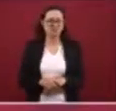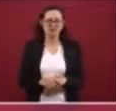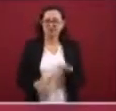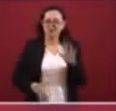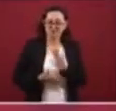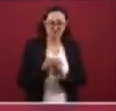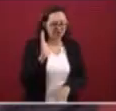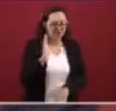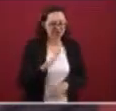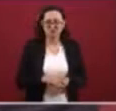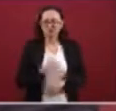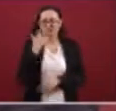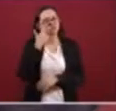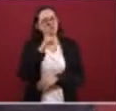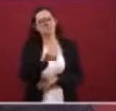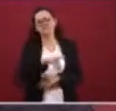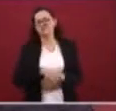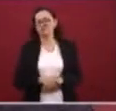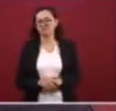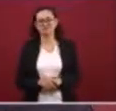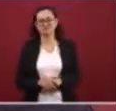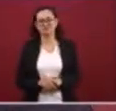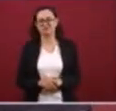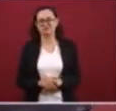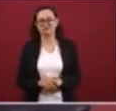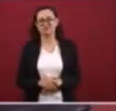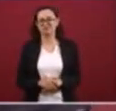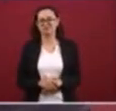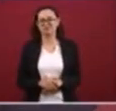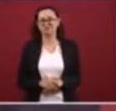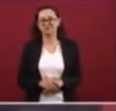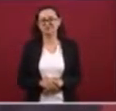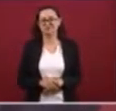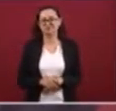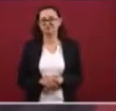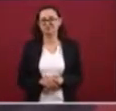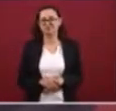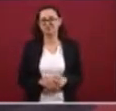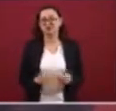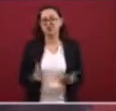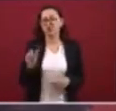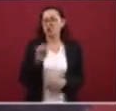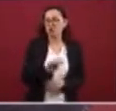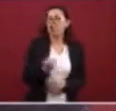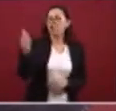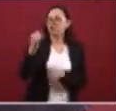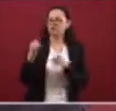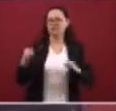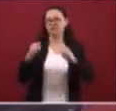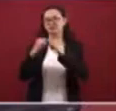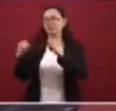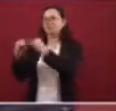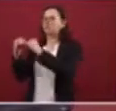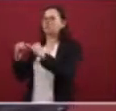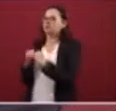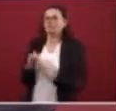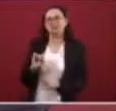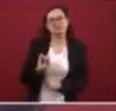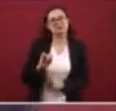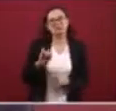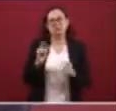No es como otros casos, ¿no?, en donde sí nos gustaría que…